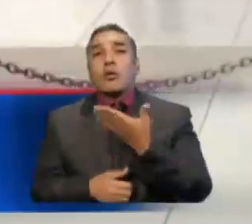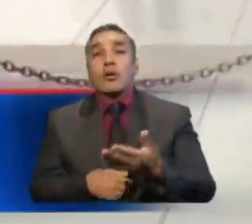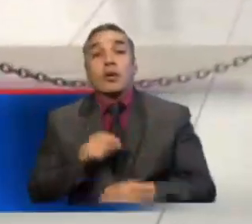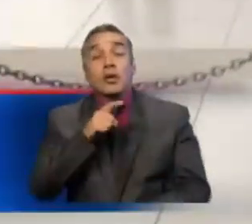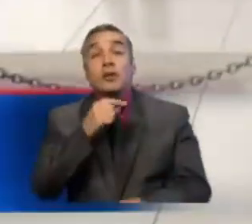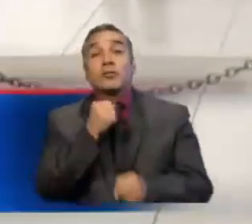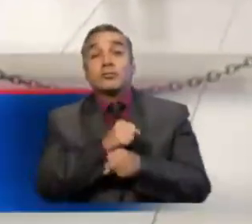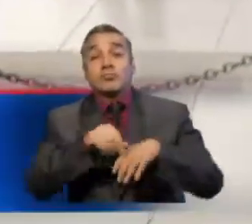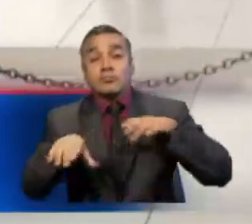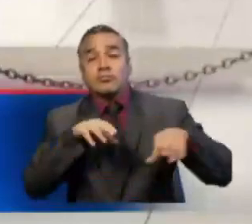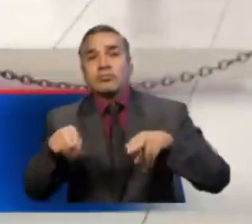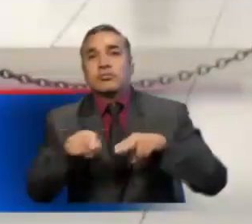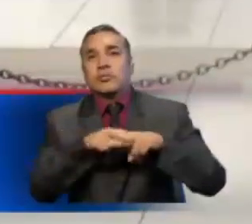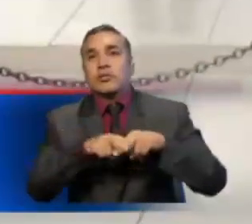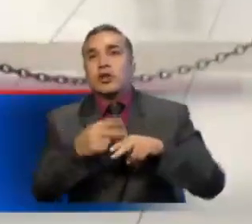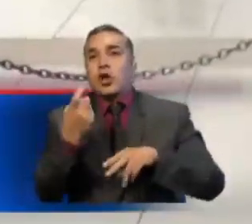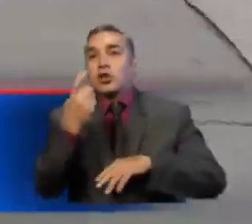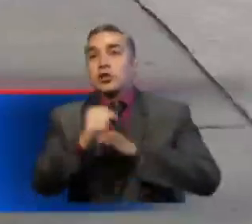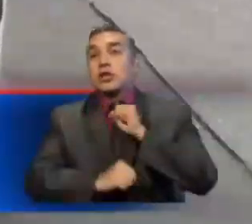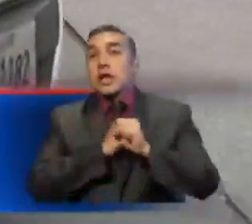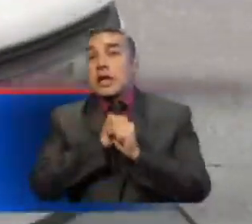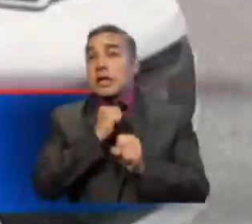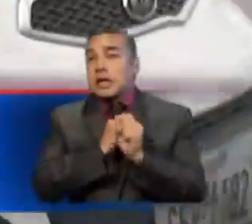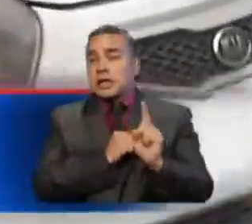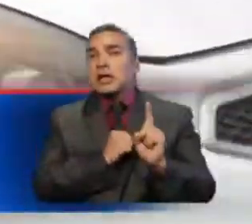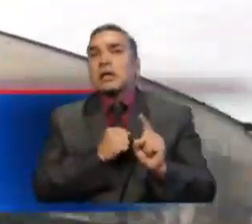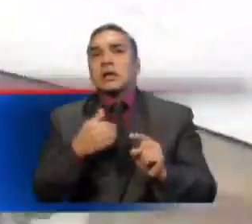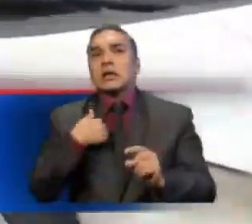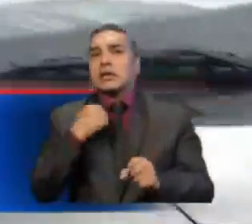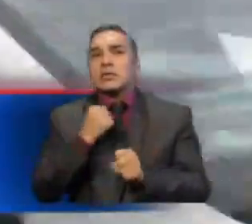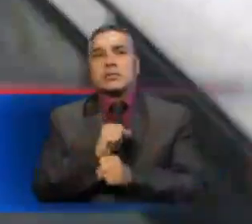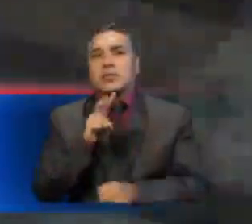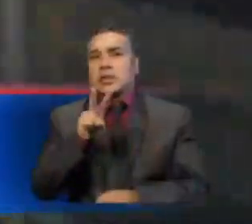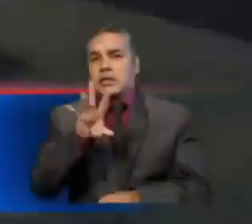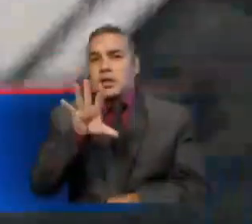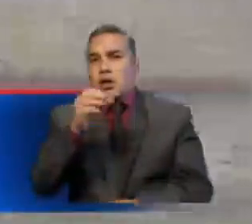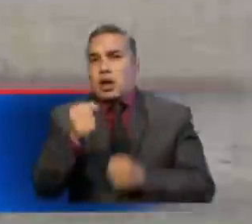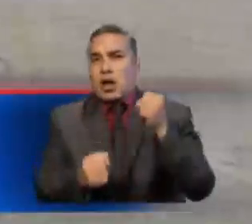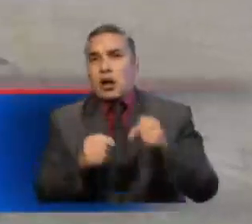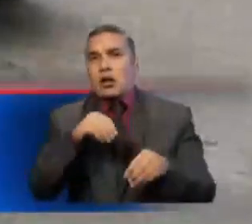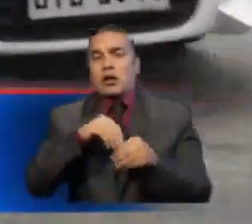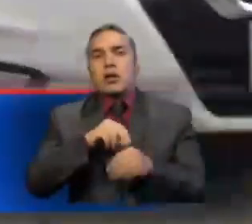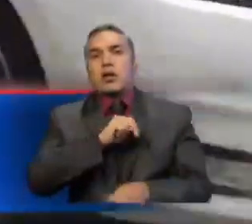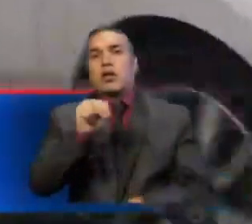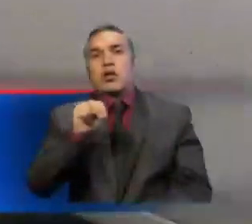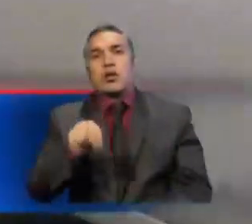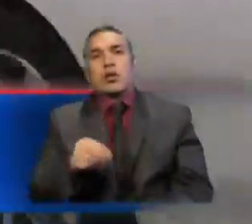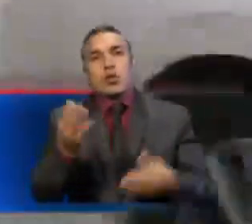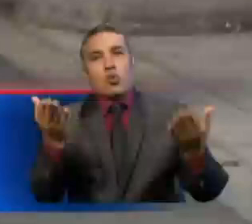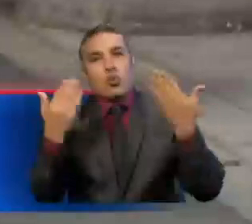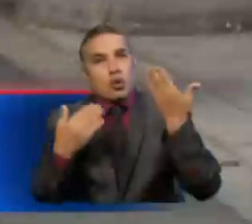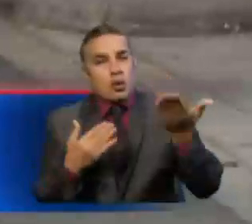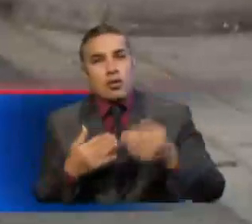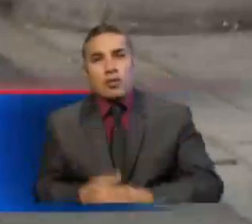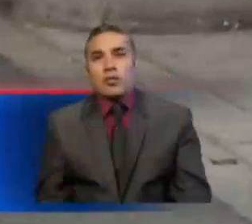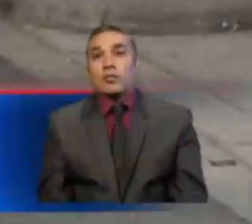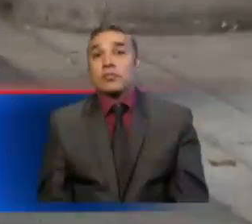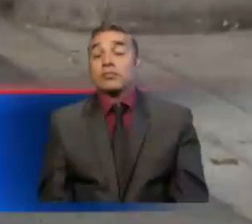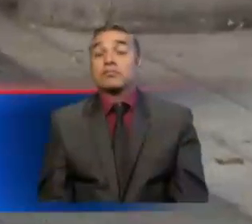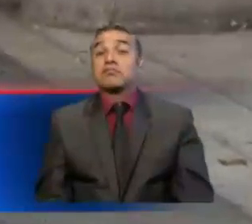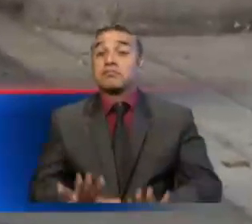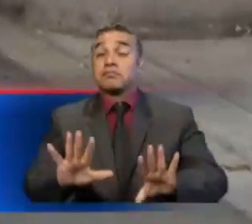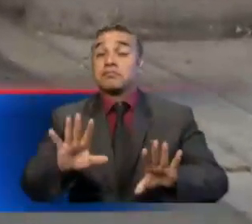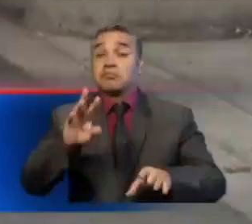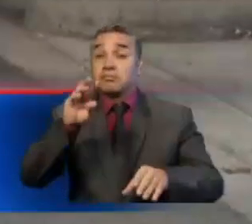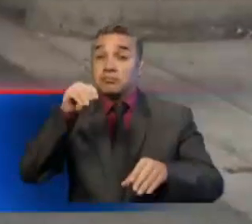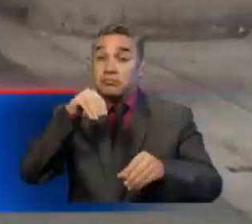es coordinadora de taxis hace 11 años y tiene a su cargo 25 vehículos en el norte de Guayaquil. Asegura que